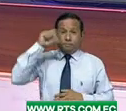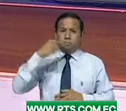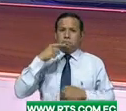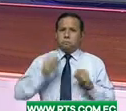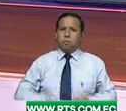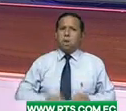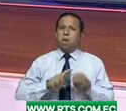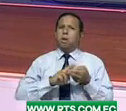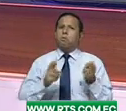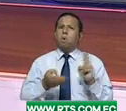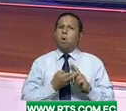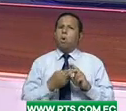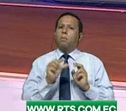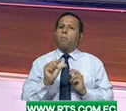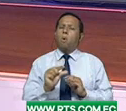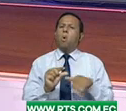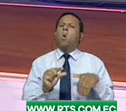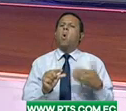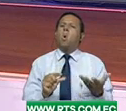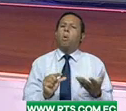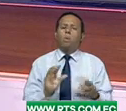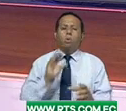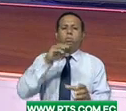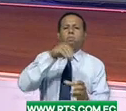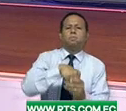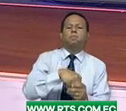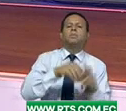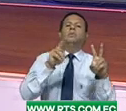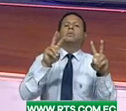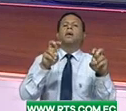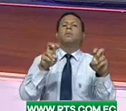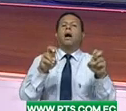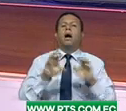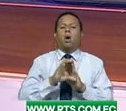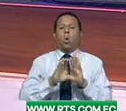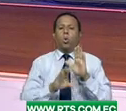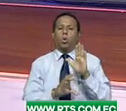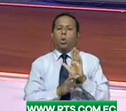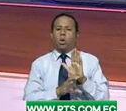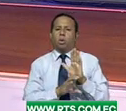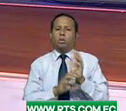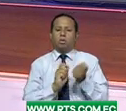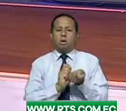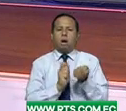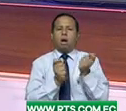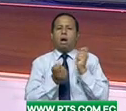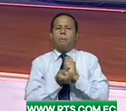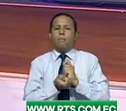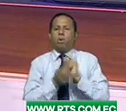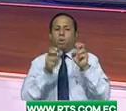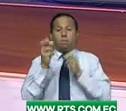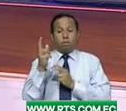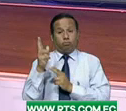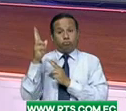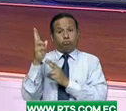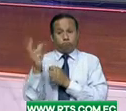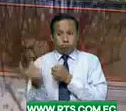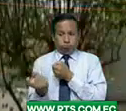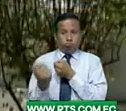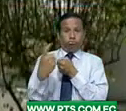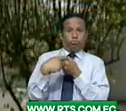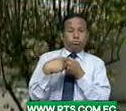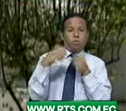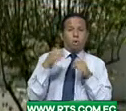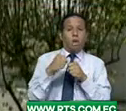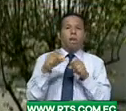Constitución para que se incluya a las Fuerzas Armadas en el control de la seguridad interna del país. La